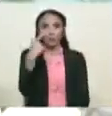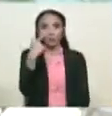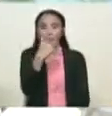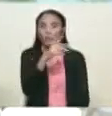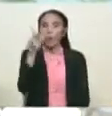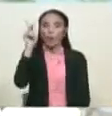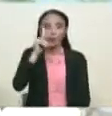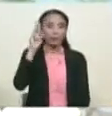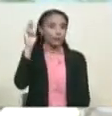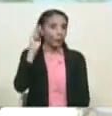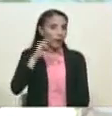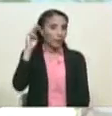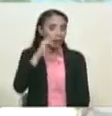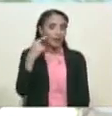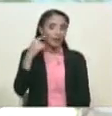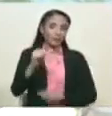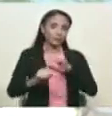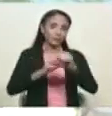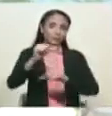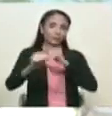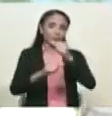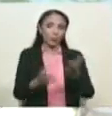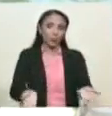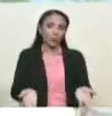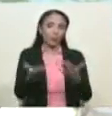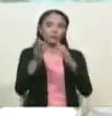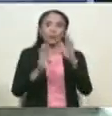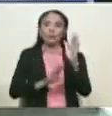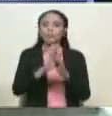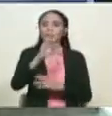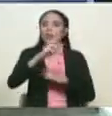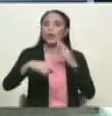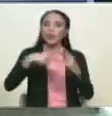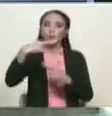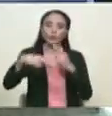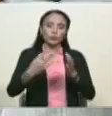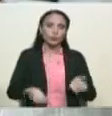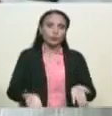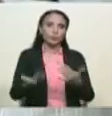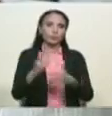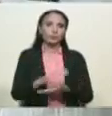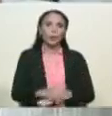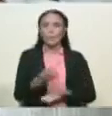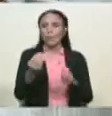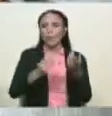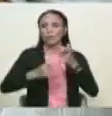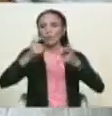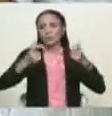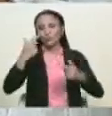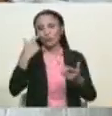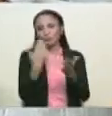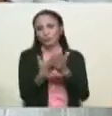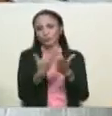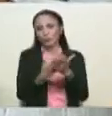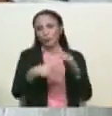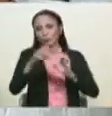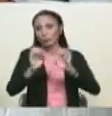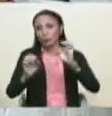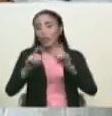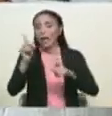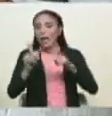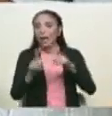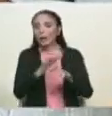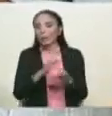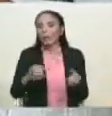Profesora, maestra de varias generaciones de revolucionarios, perseverante durante, bueno, cuánta gente hemos visto, ¿verdad? Algunos caer en la